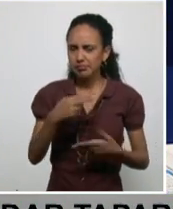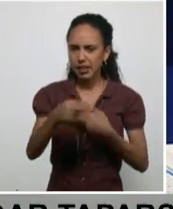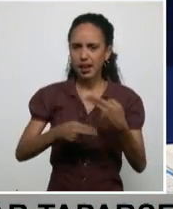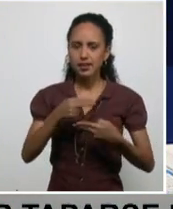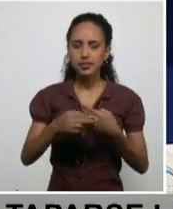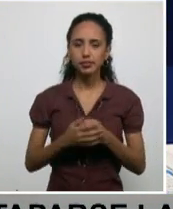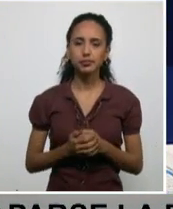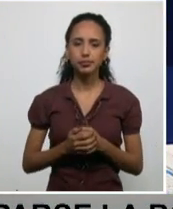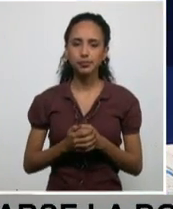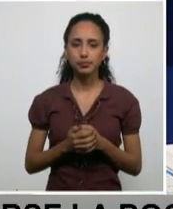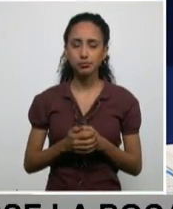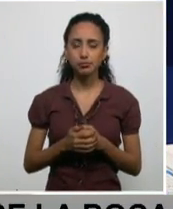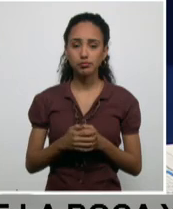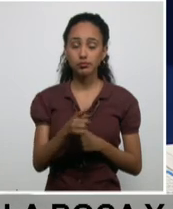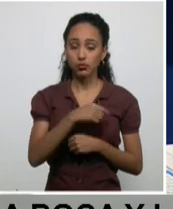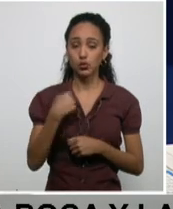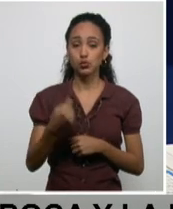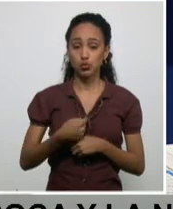hemos visto en la